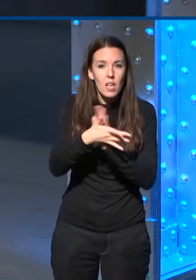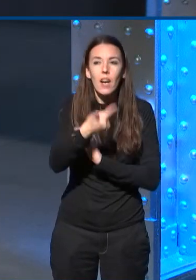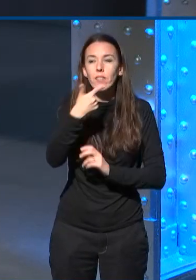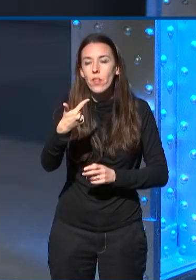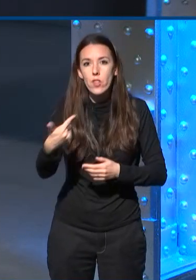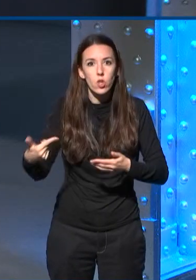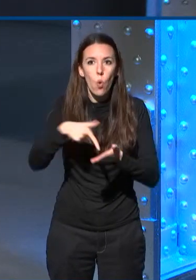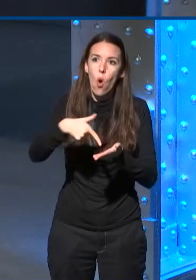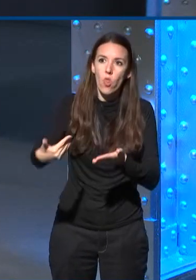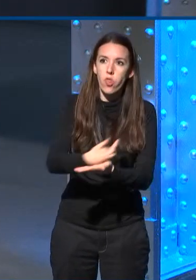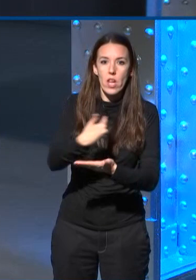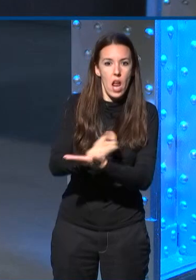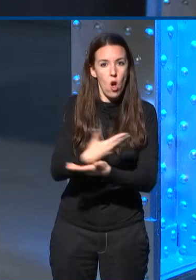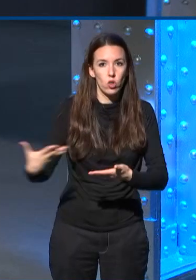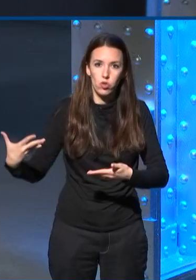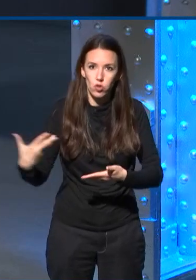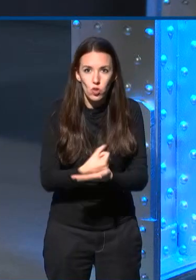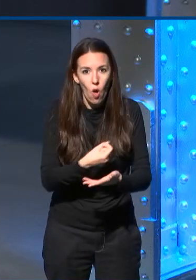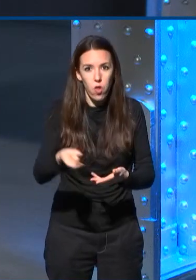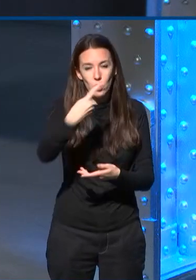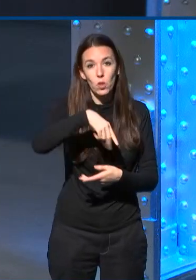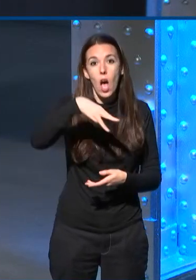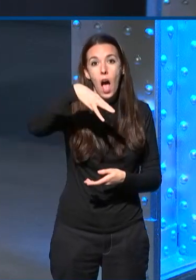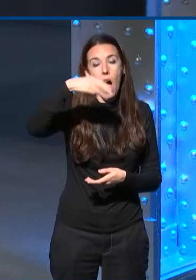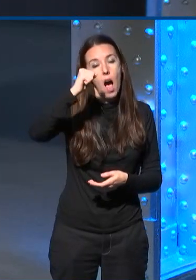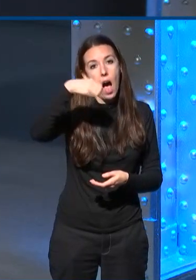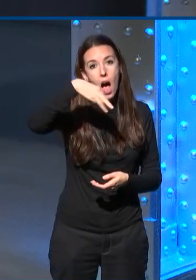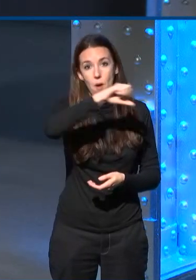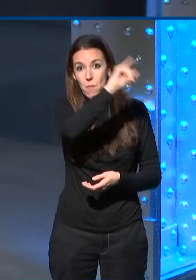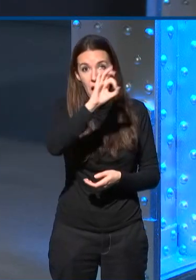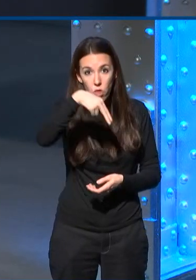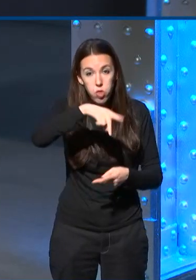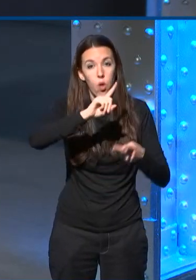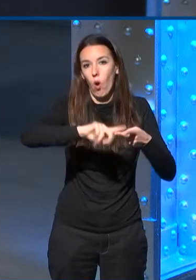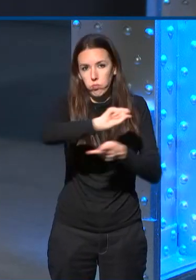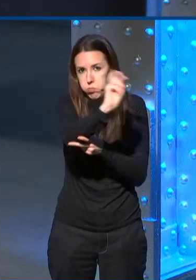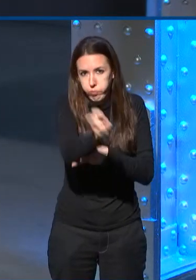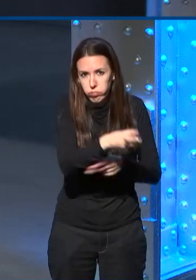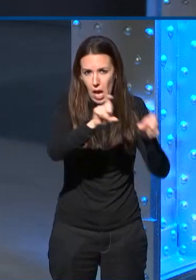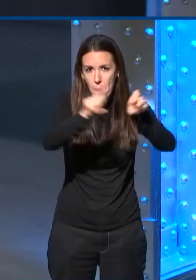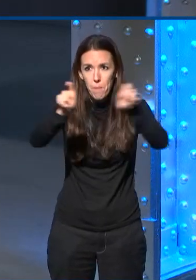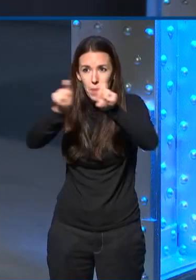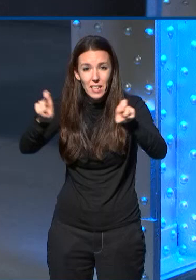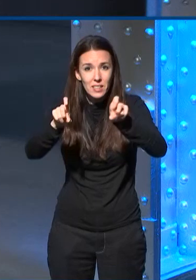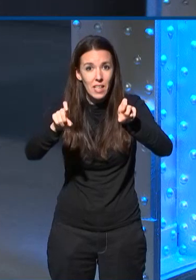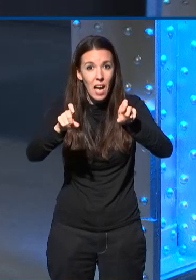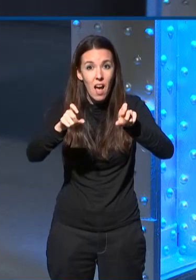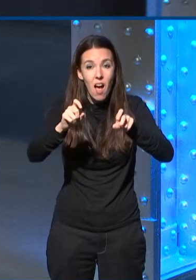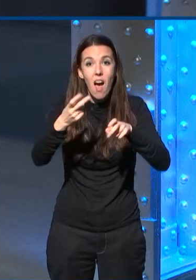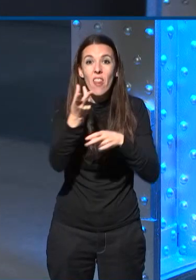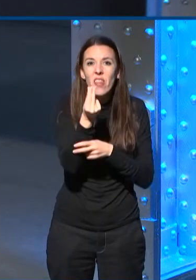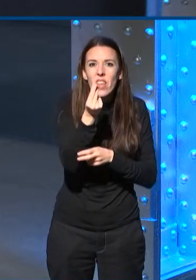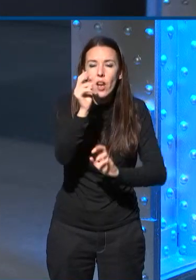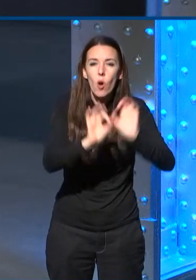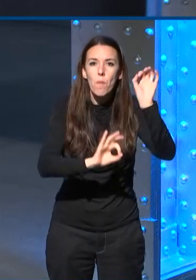está recaudando dinero, todos ustedes, los de Amazon, los de la Virgin, etcétera, y parte de ese dinero lo están